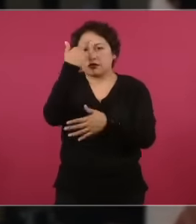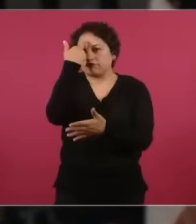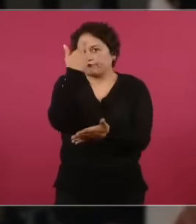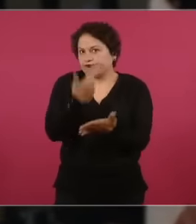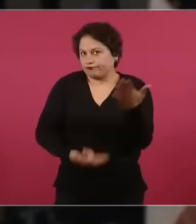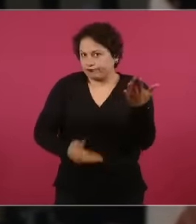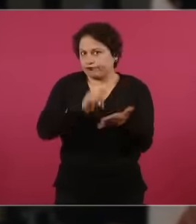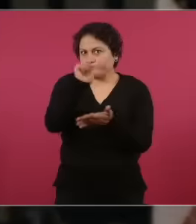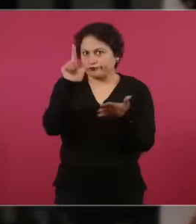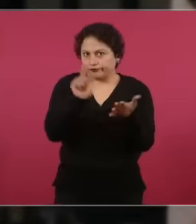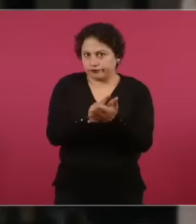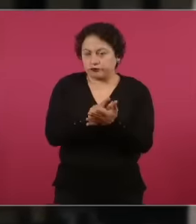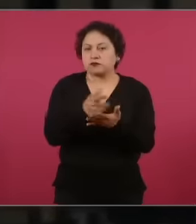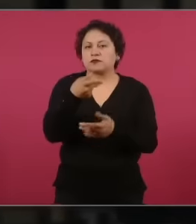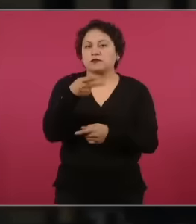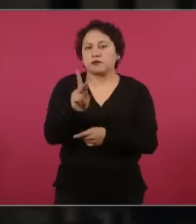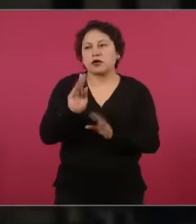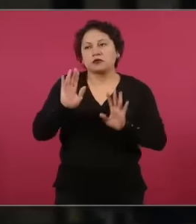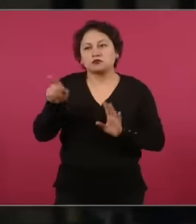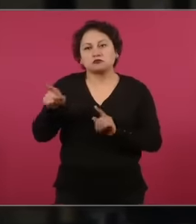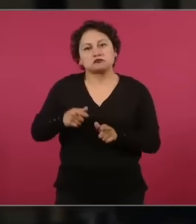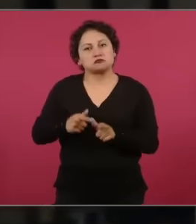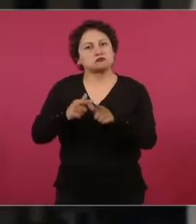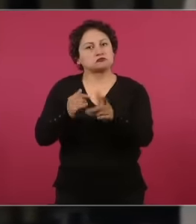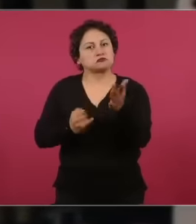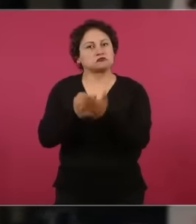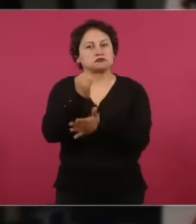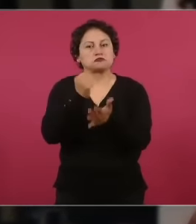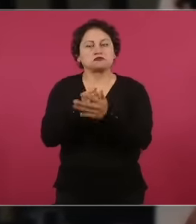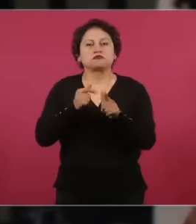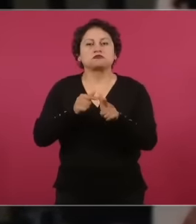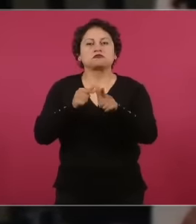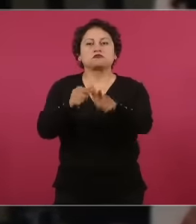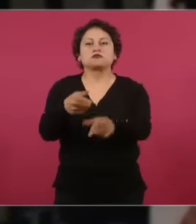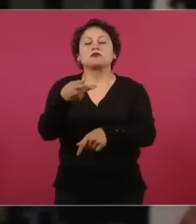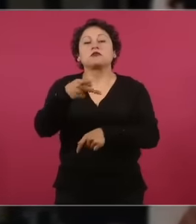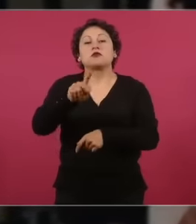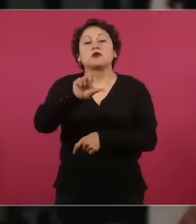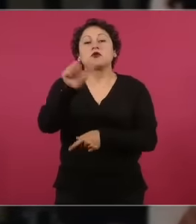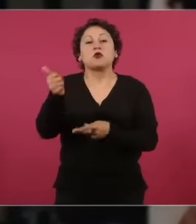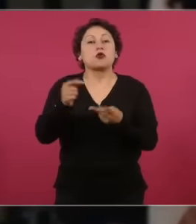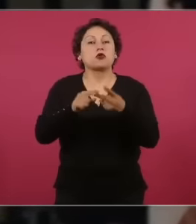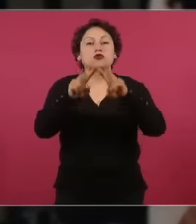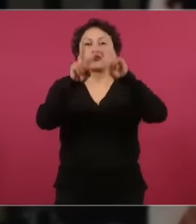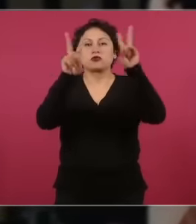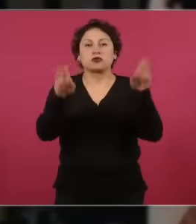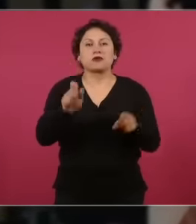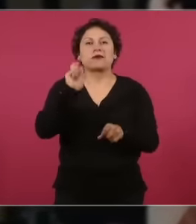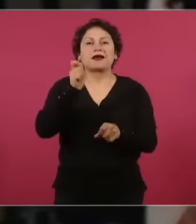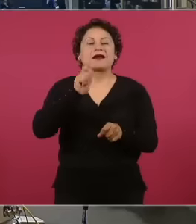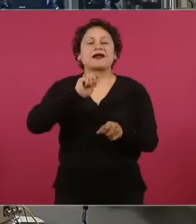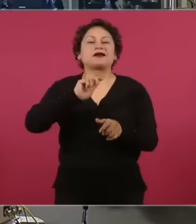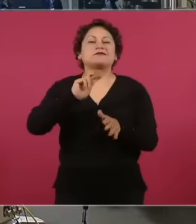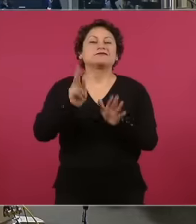pues era hacia adelante. Lo que realmente llama la atención son el tema de las suspensiones. Yo quisiera preguntarle